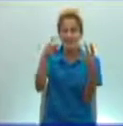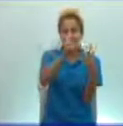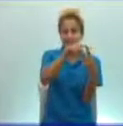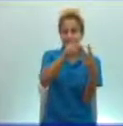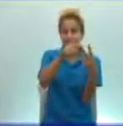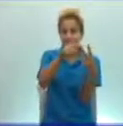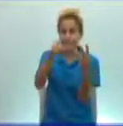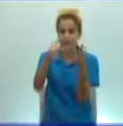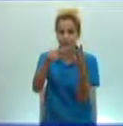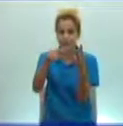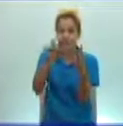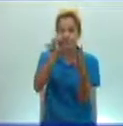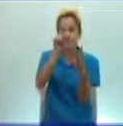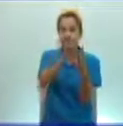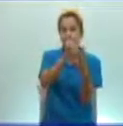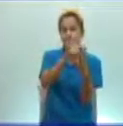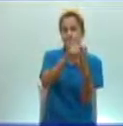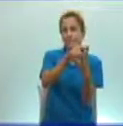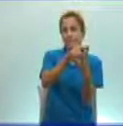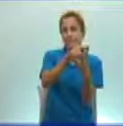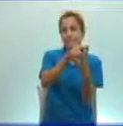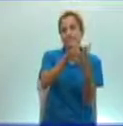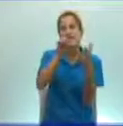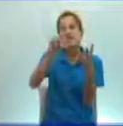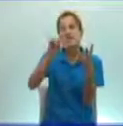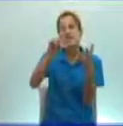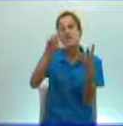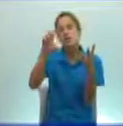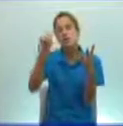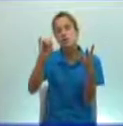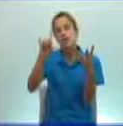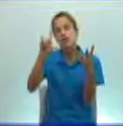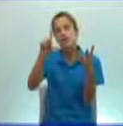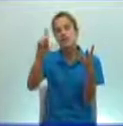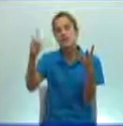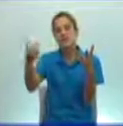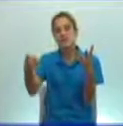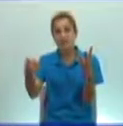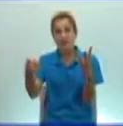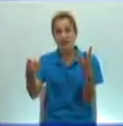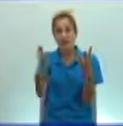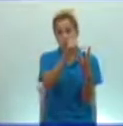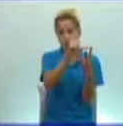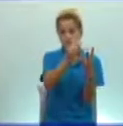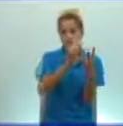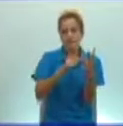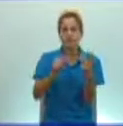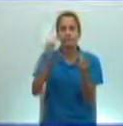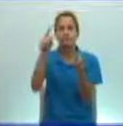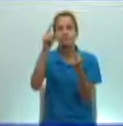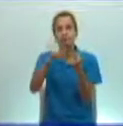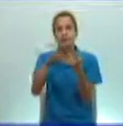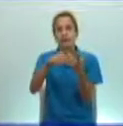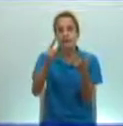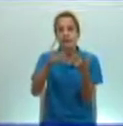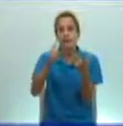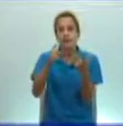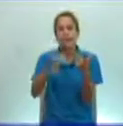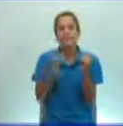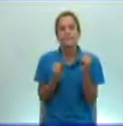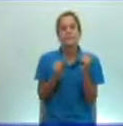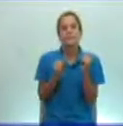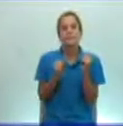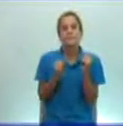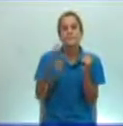reglas ortográficas. La terminación y-yo, y-ya, que se escribe con doble L. Las palabras que se escriben con